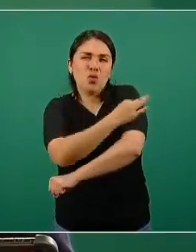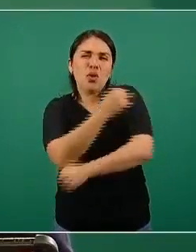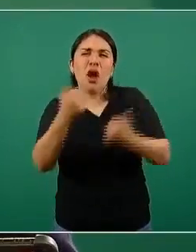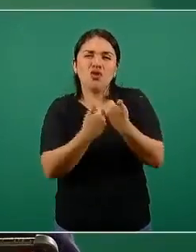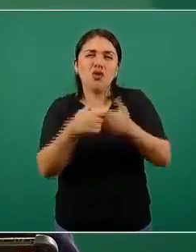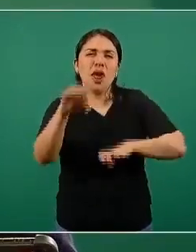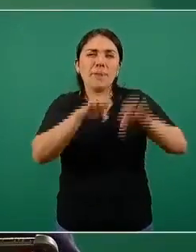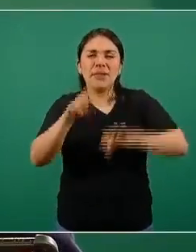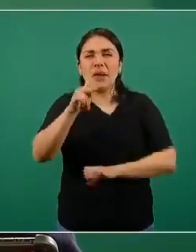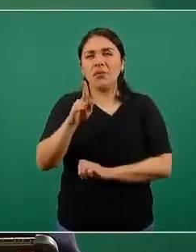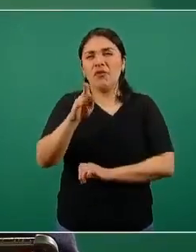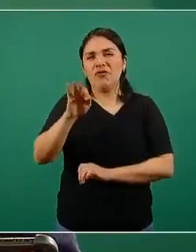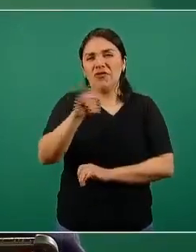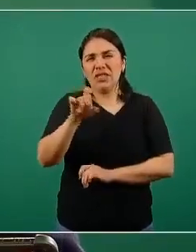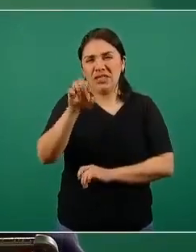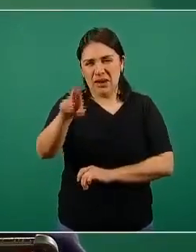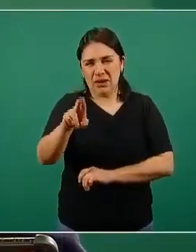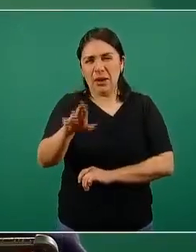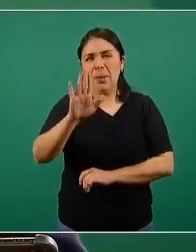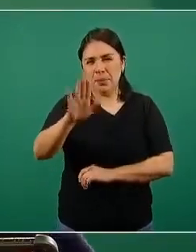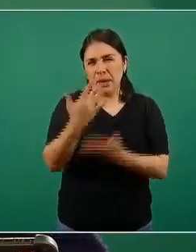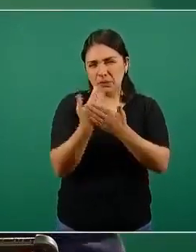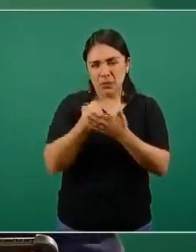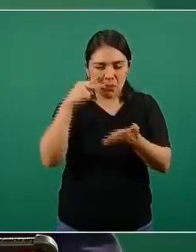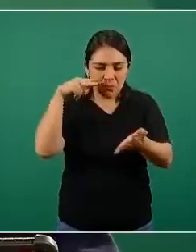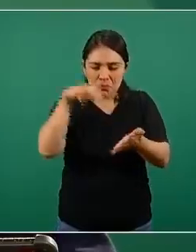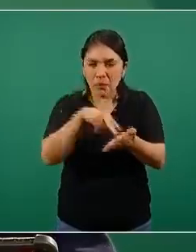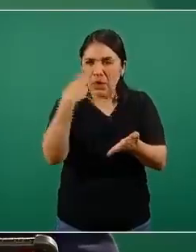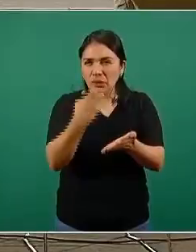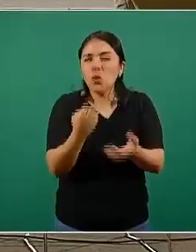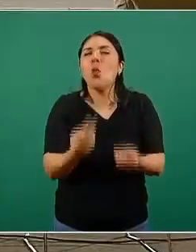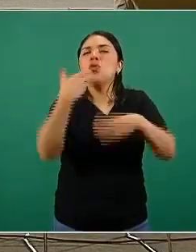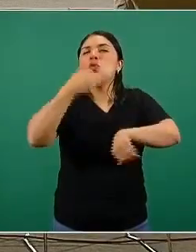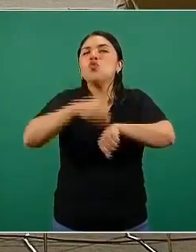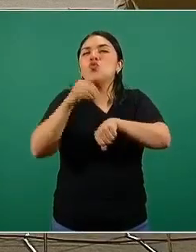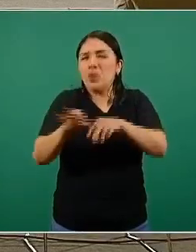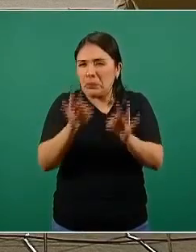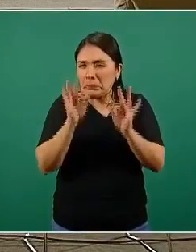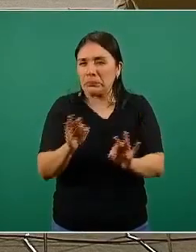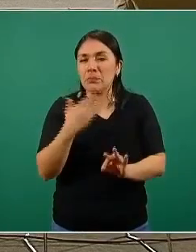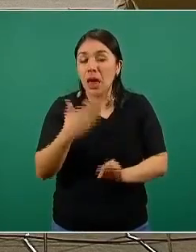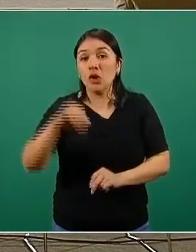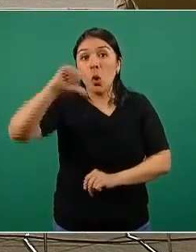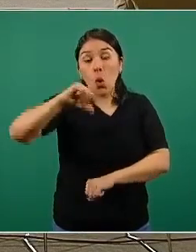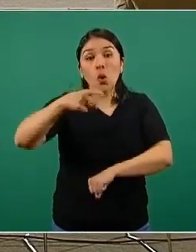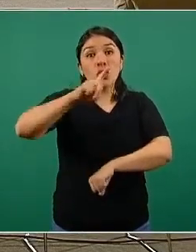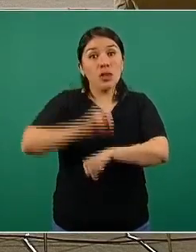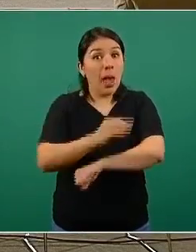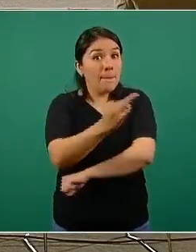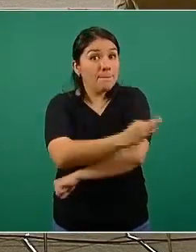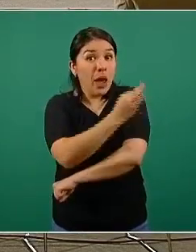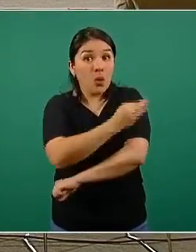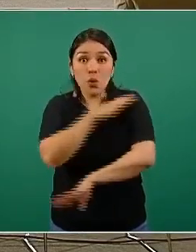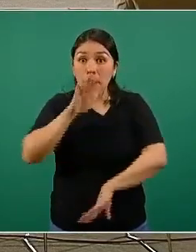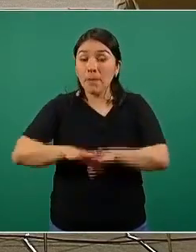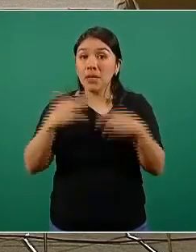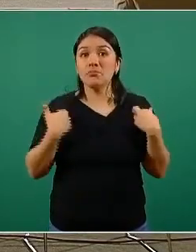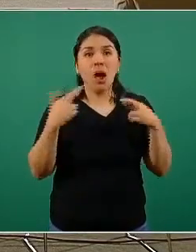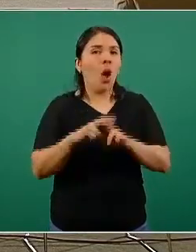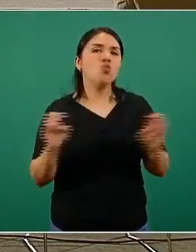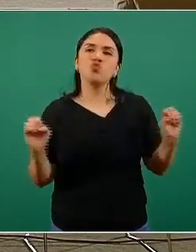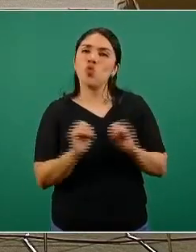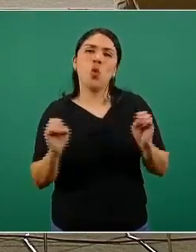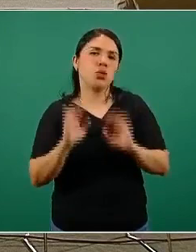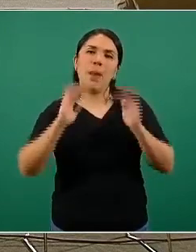de 2 dosis. Espérenme, tengo aquí el número. Ya el día de hoy ya no se vacunaron los